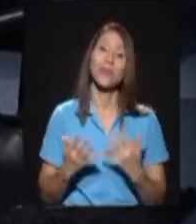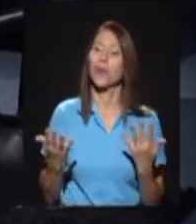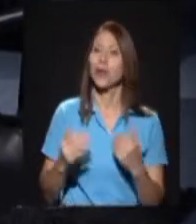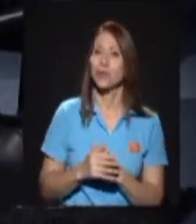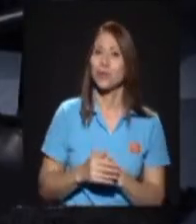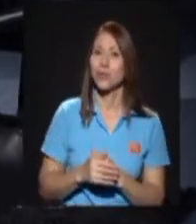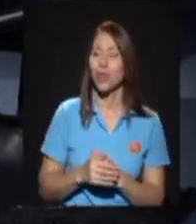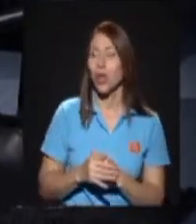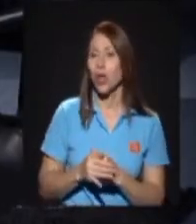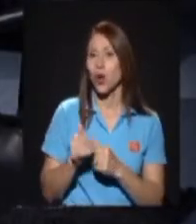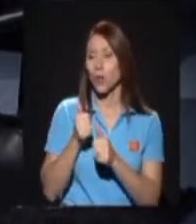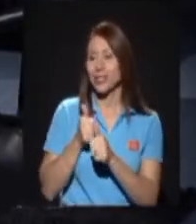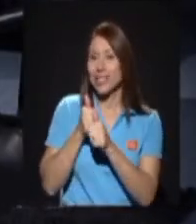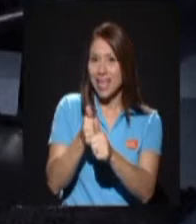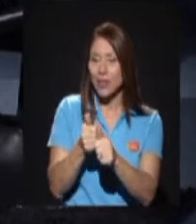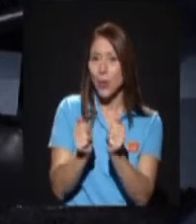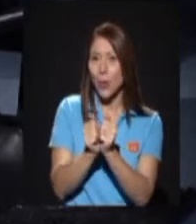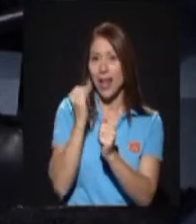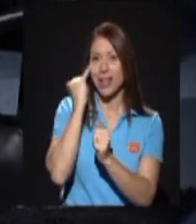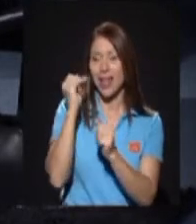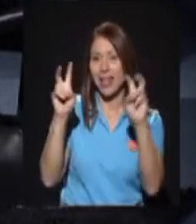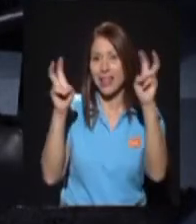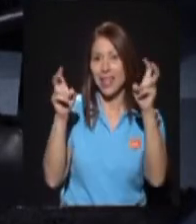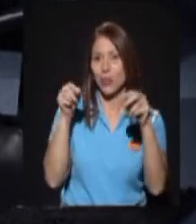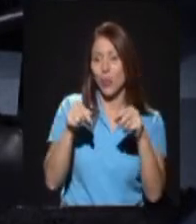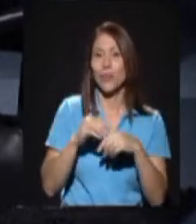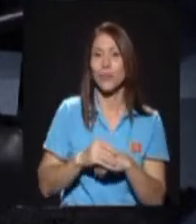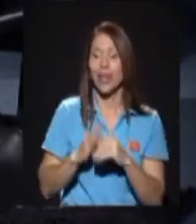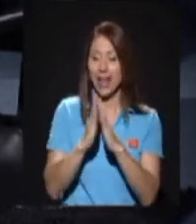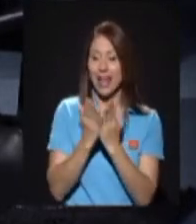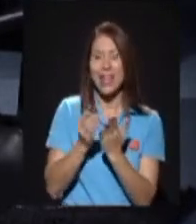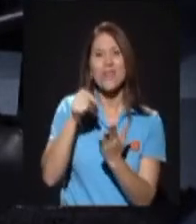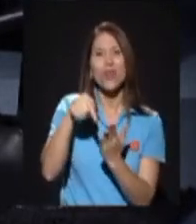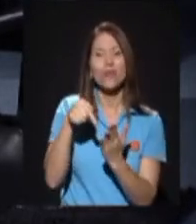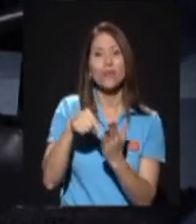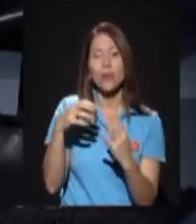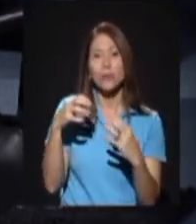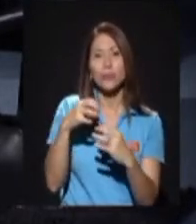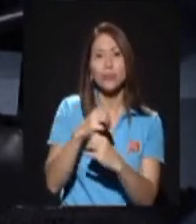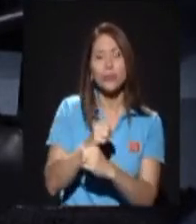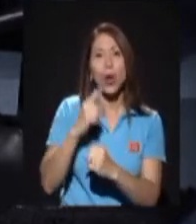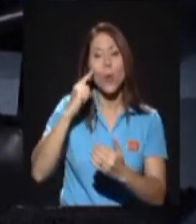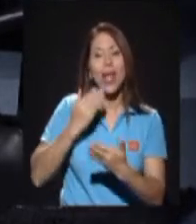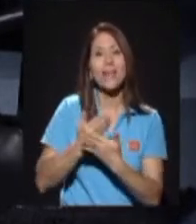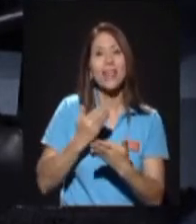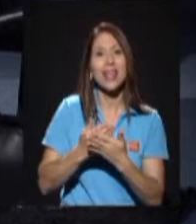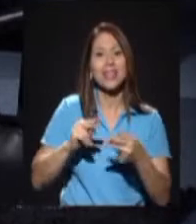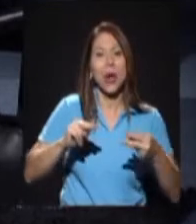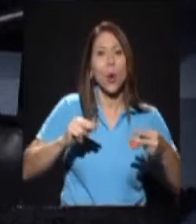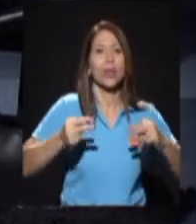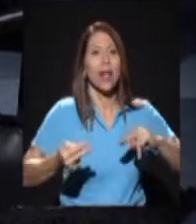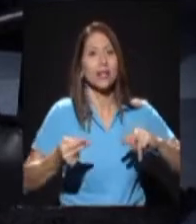Bueno, un poco siguiendo con la idea del título, ¿verdad? El libro lo que viene es a evidenciar esa contradicción precisamente, o una serie